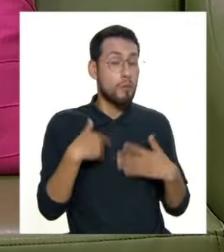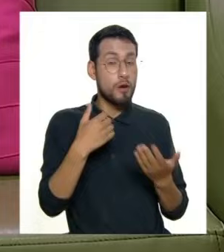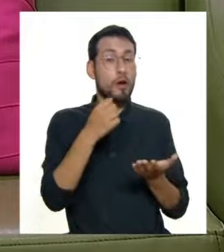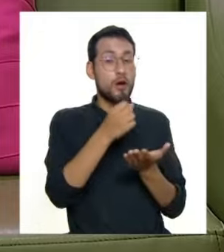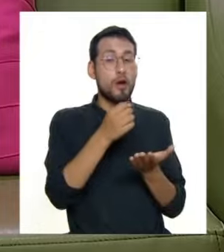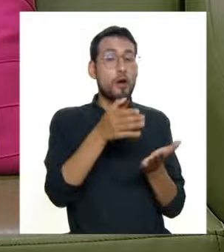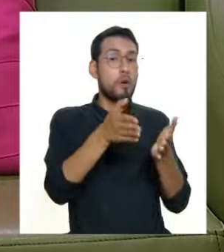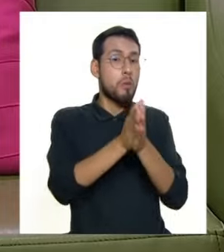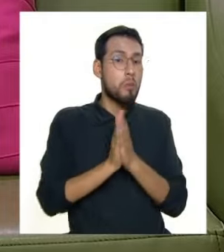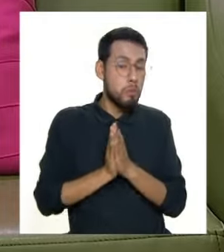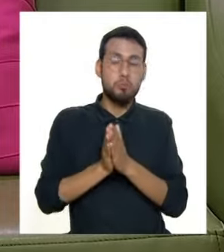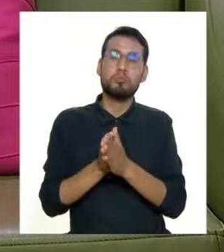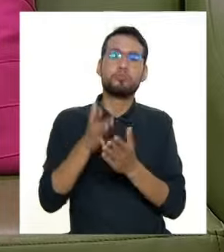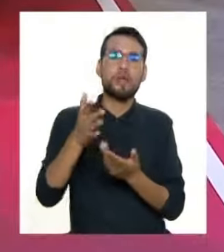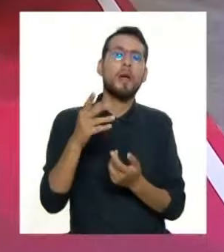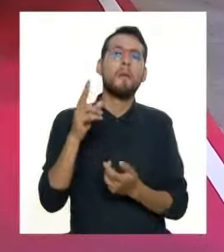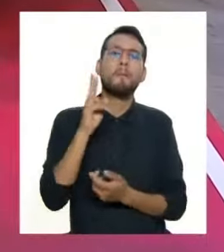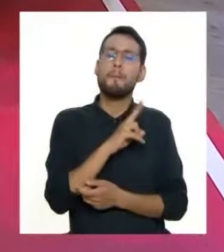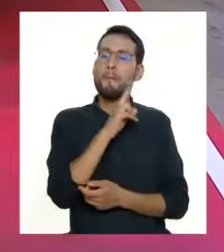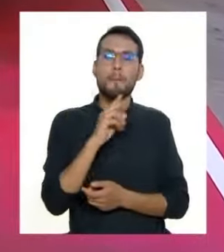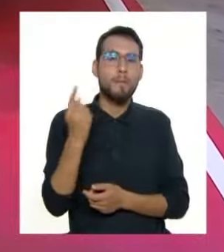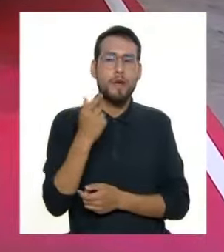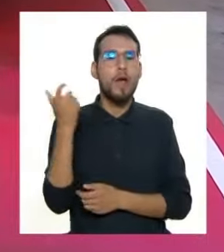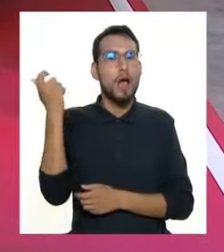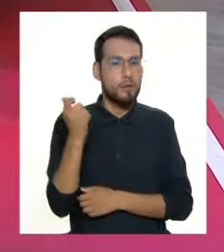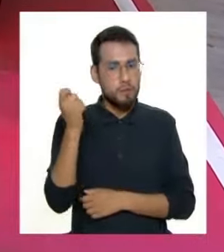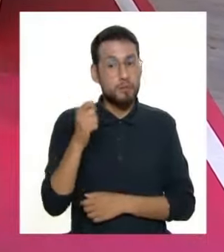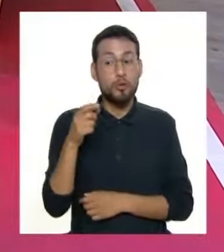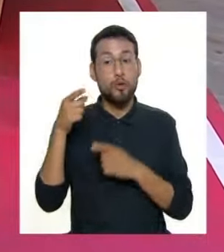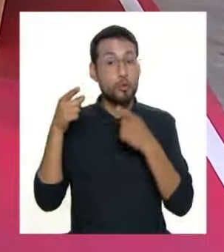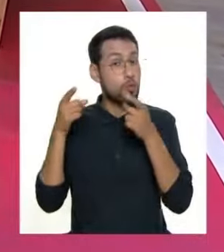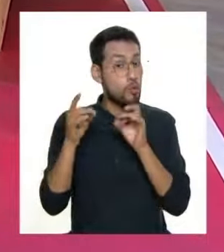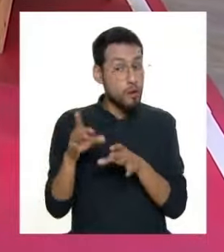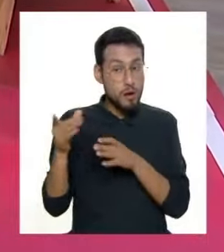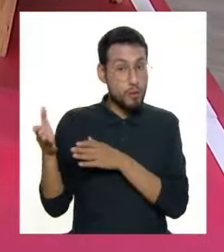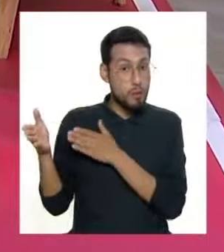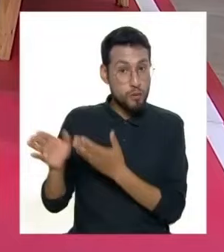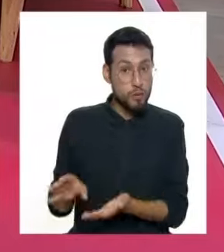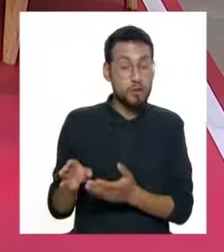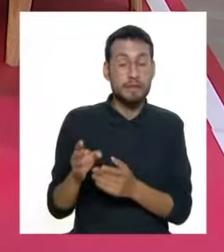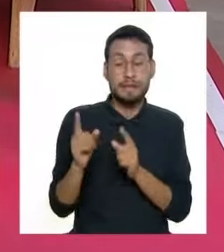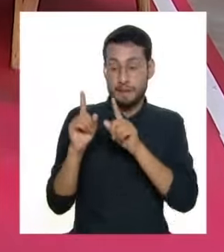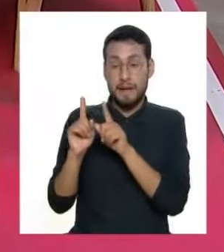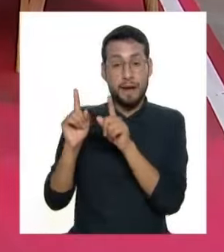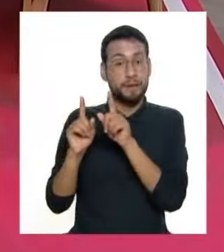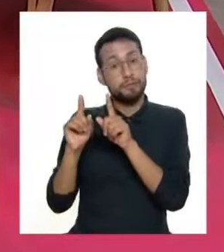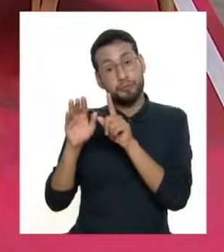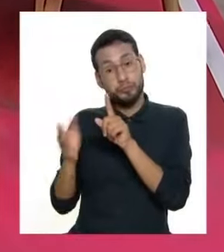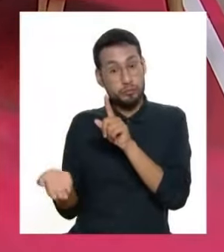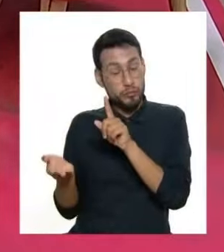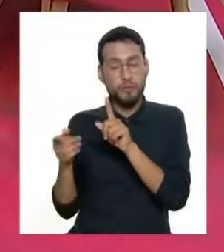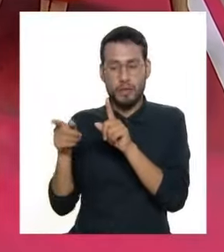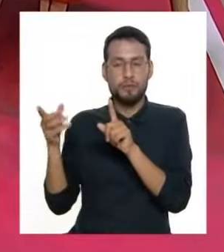la pensión de viudez, por ejemplo, uh-huh. en el caso falleciera uno de los convivientes, ¿no? Uh-huh. Al